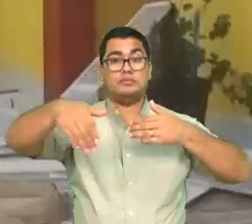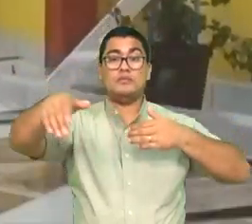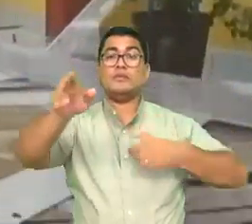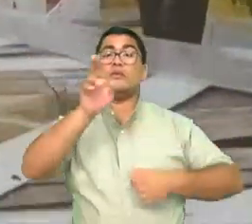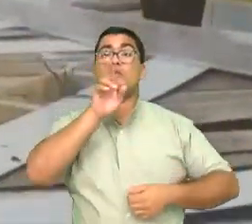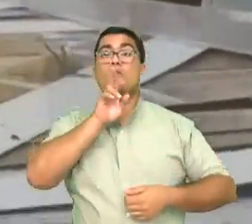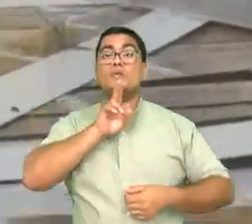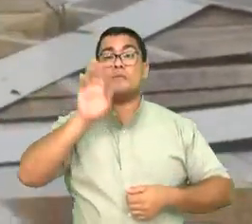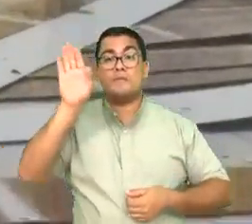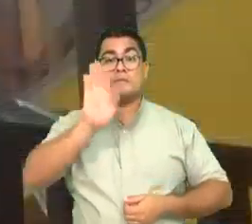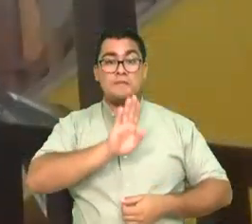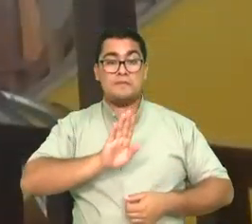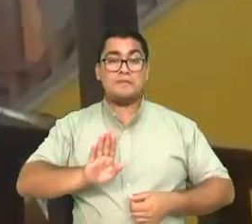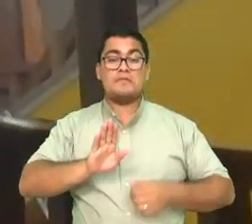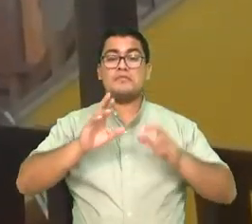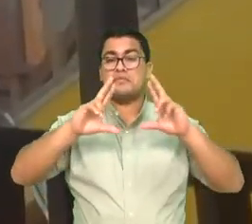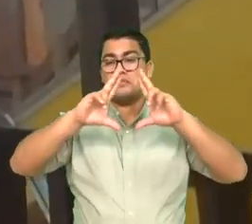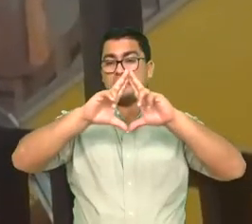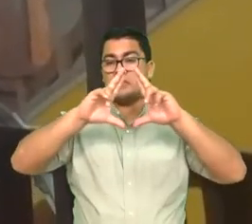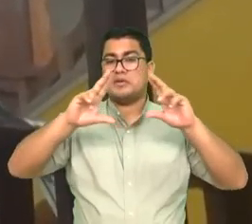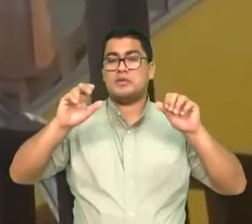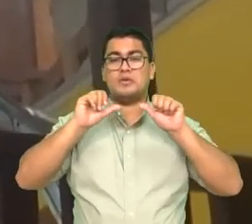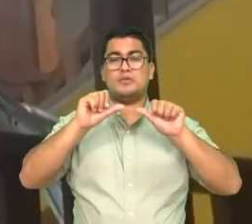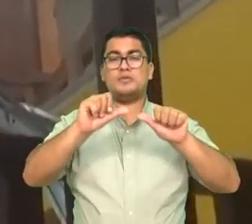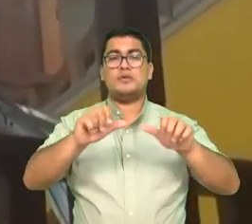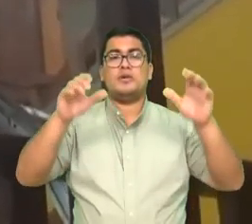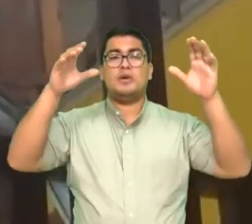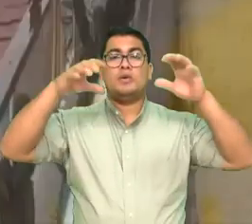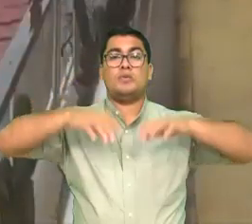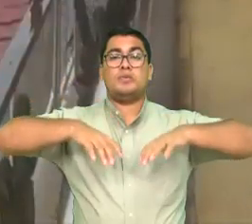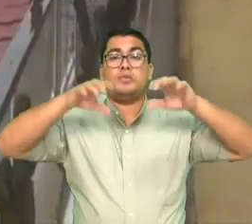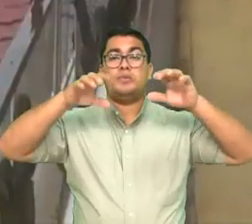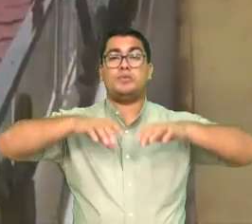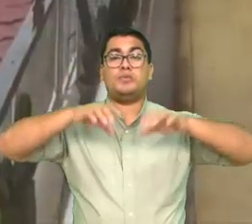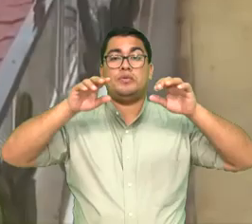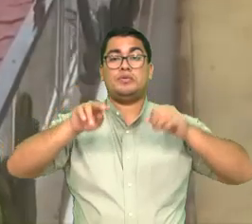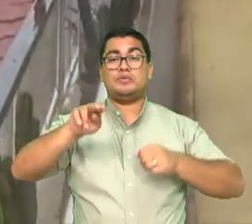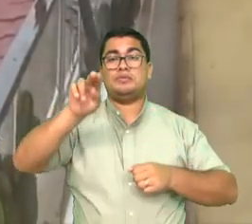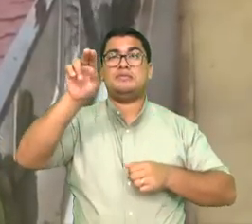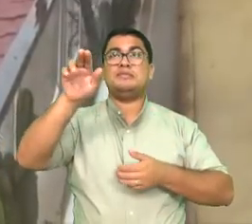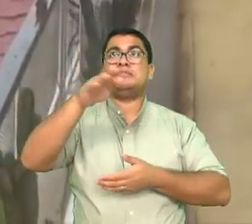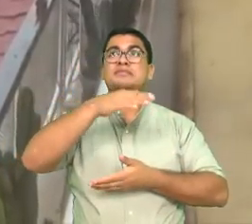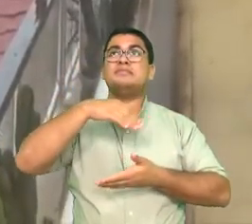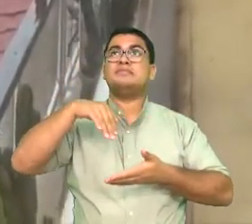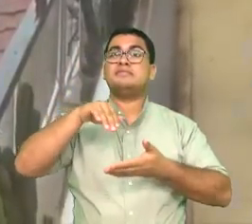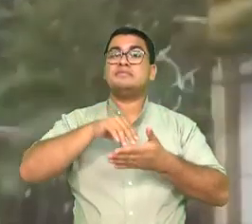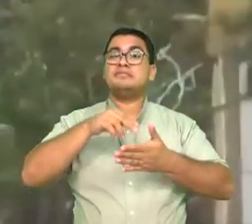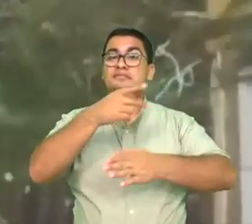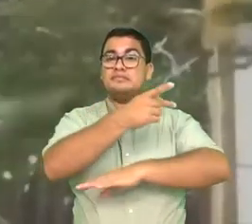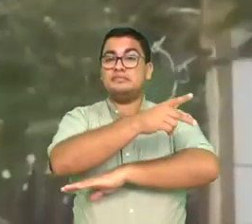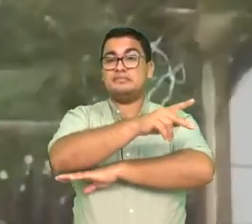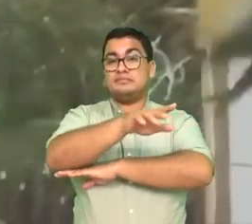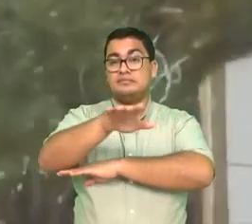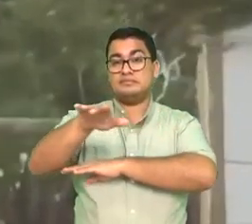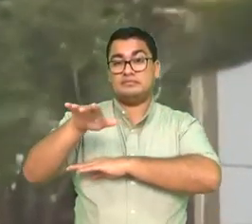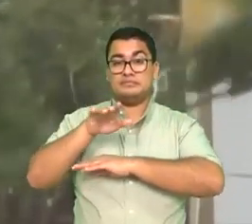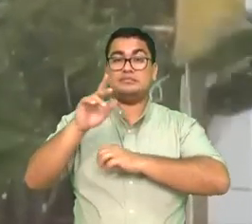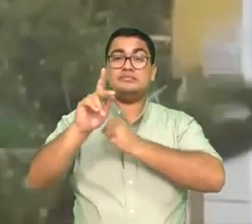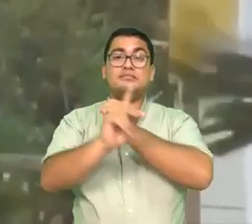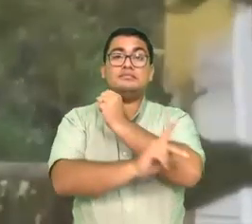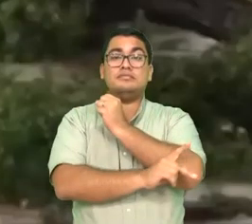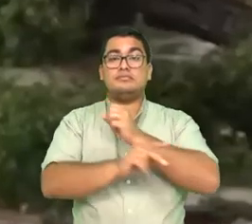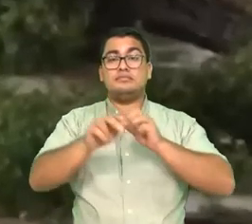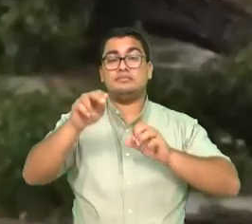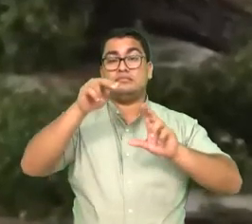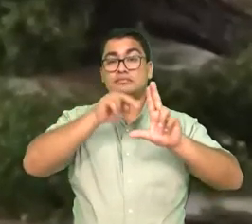Belice estará generando un incremento de lluvias en el norte, centro y pacífico del país, según las autoridades de